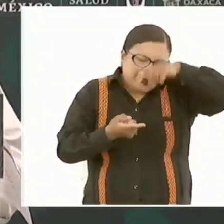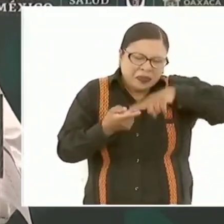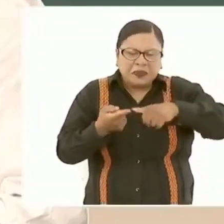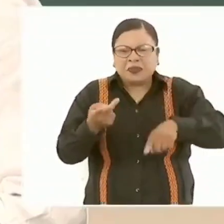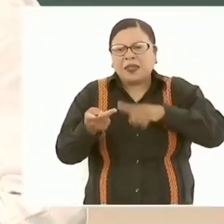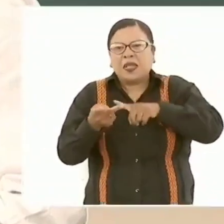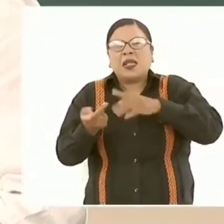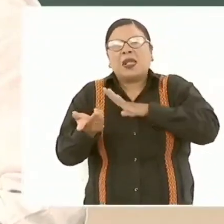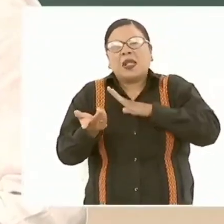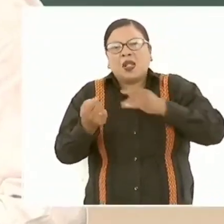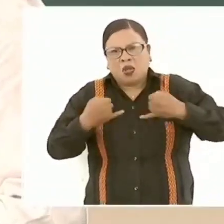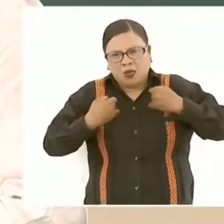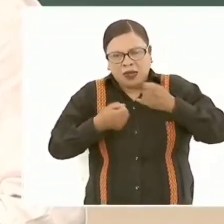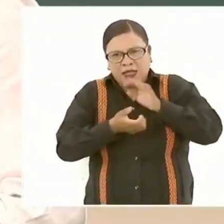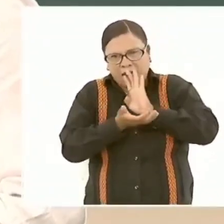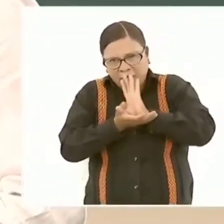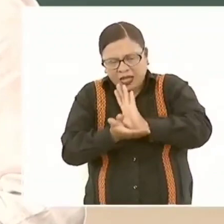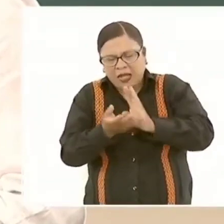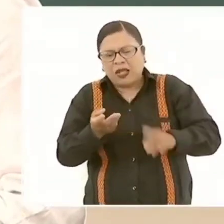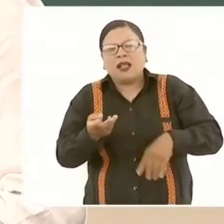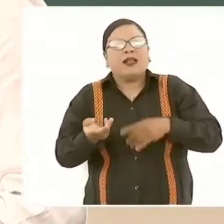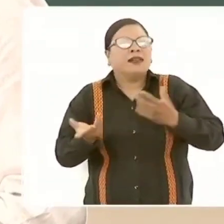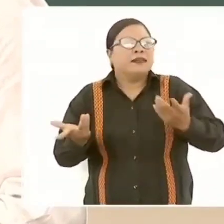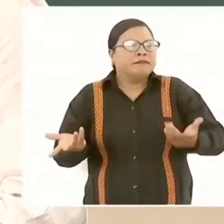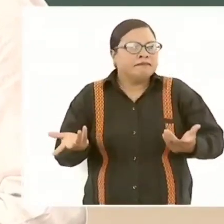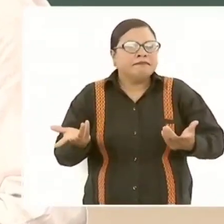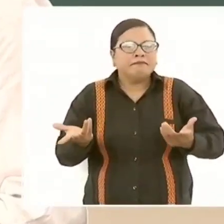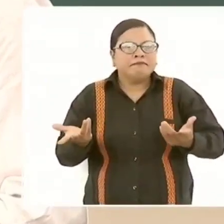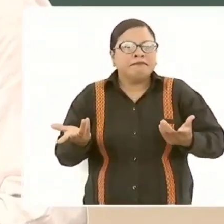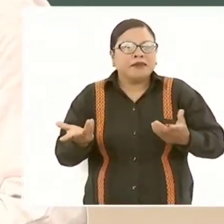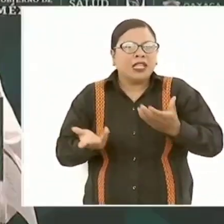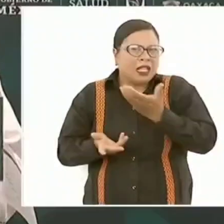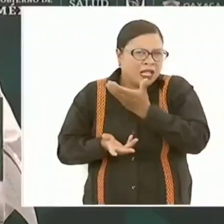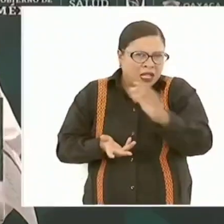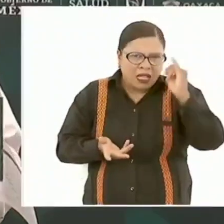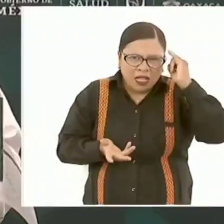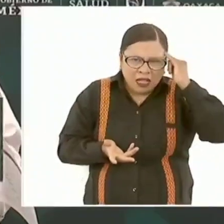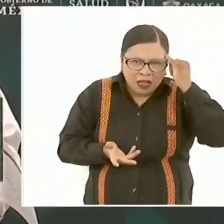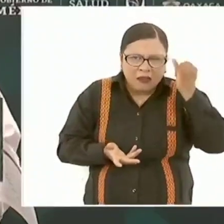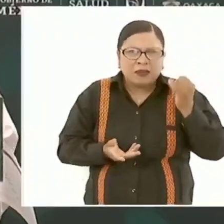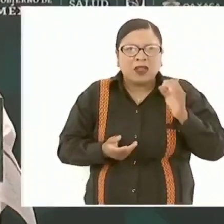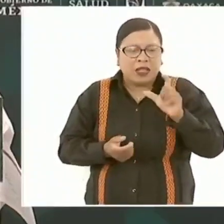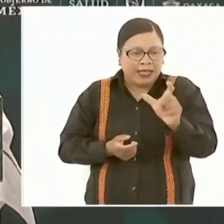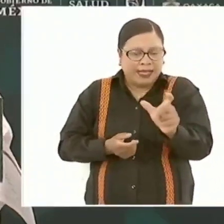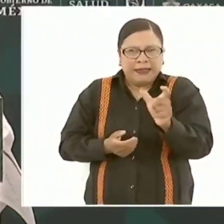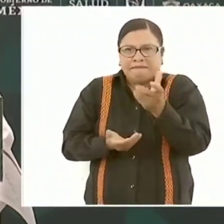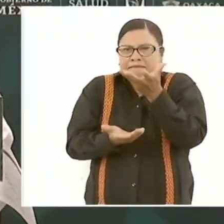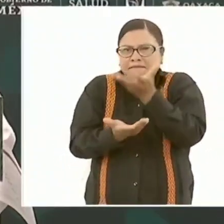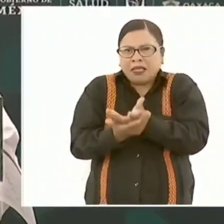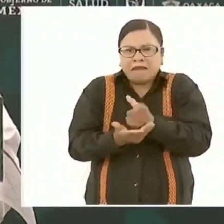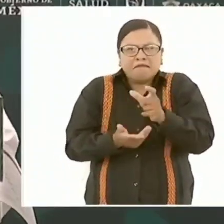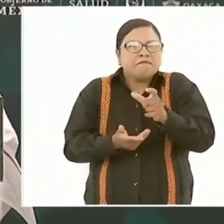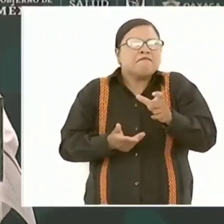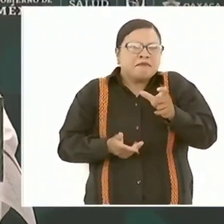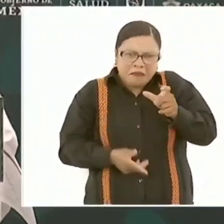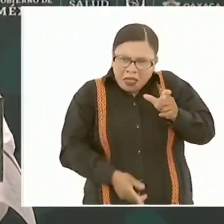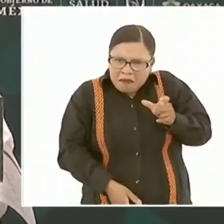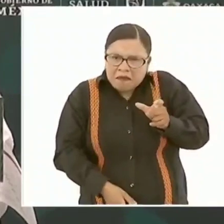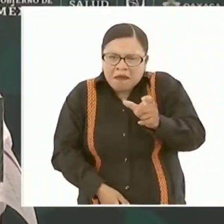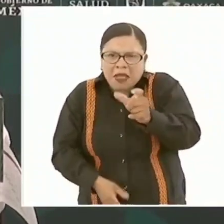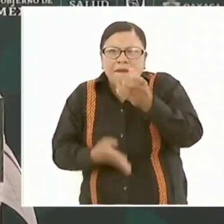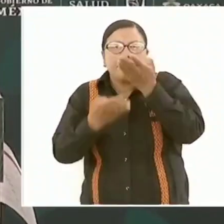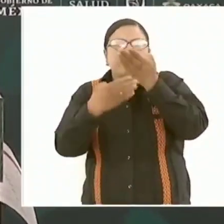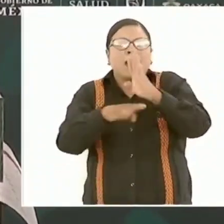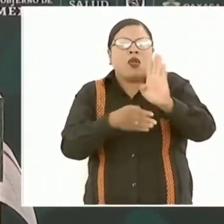un becario, sea un joven, sea un campesino, con su tarjeta va a la sucursal del Banco